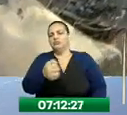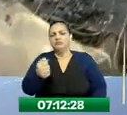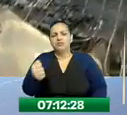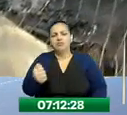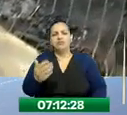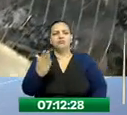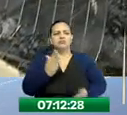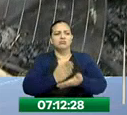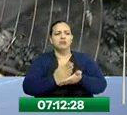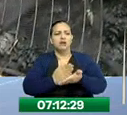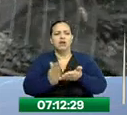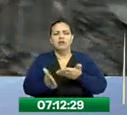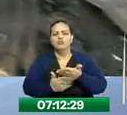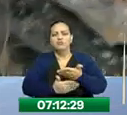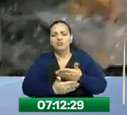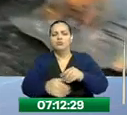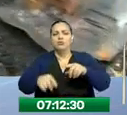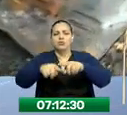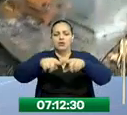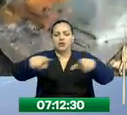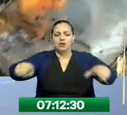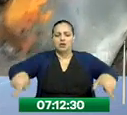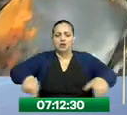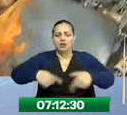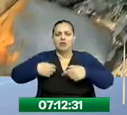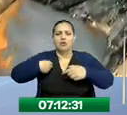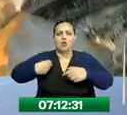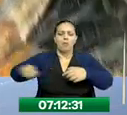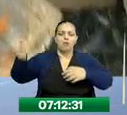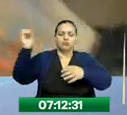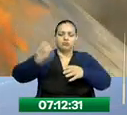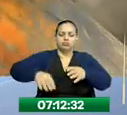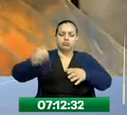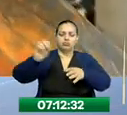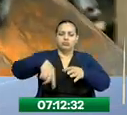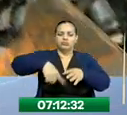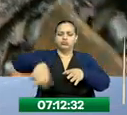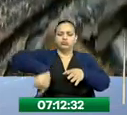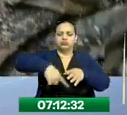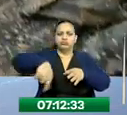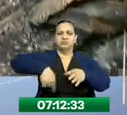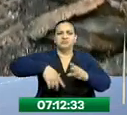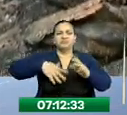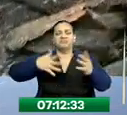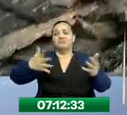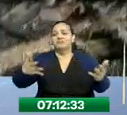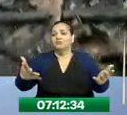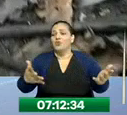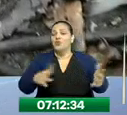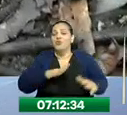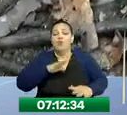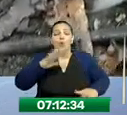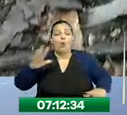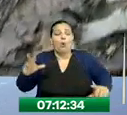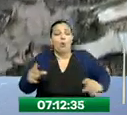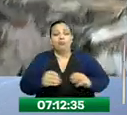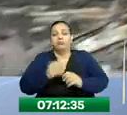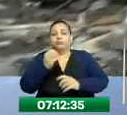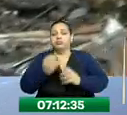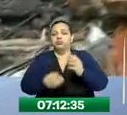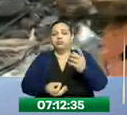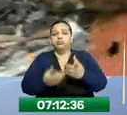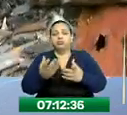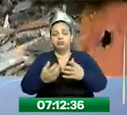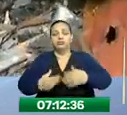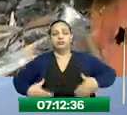está consumido, ¿no? No pudieron sacar absolutamente nada. Y hoy, gracias a la ayuda,